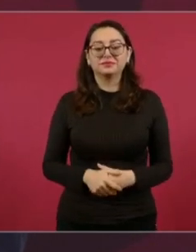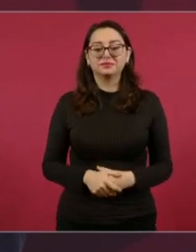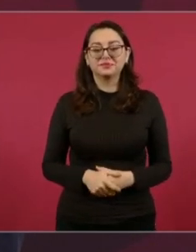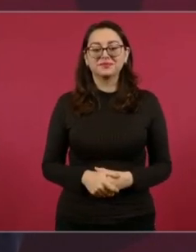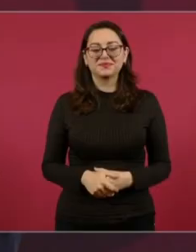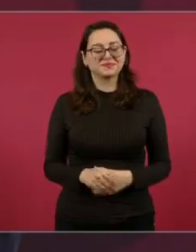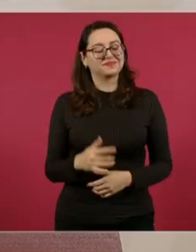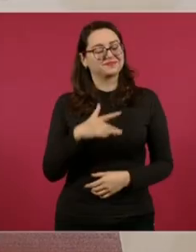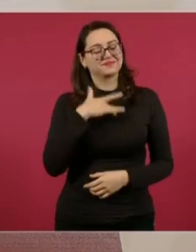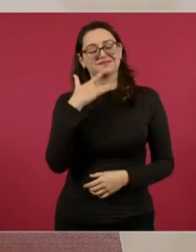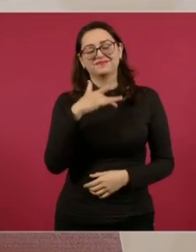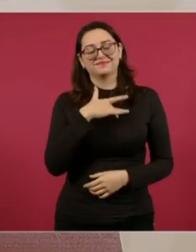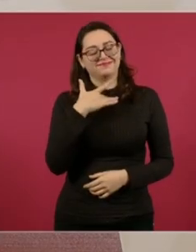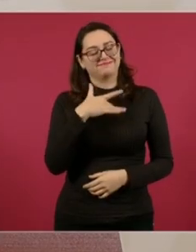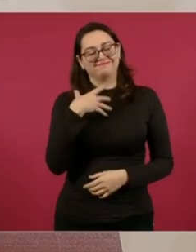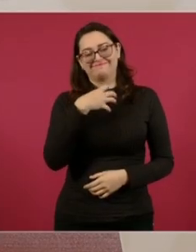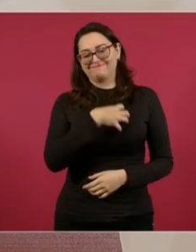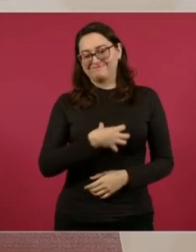que